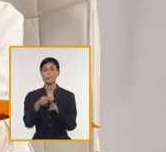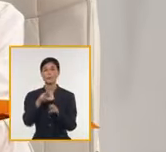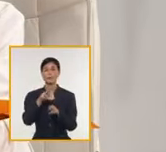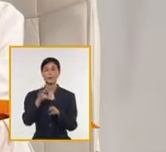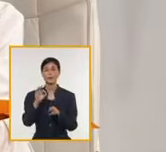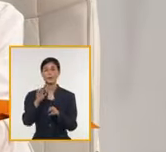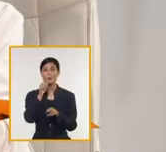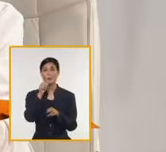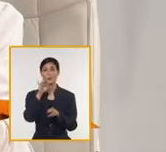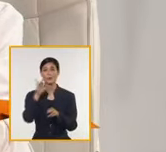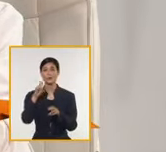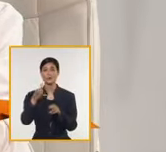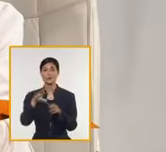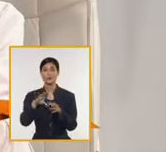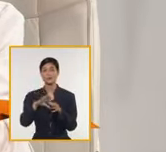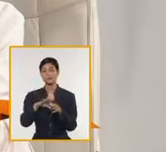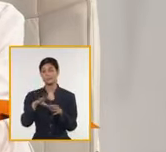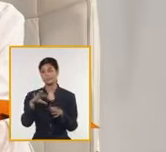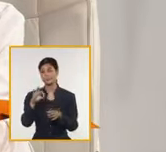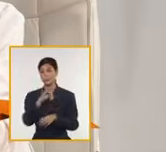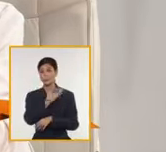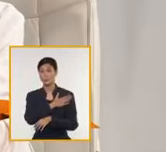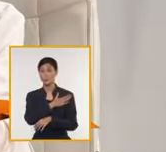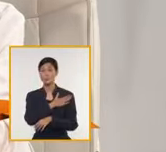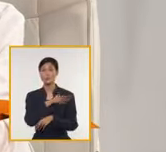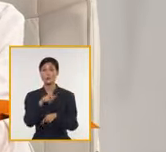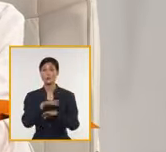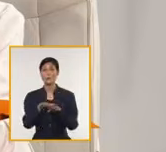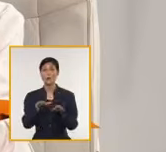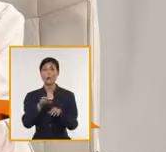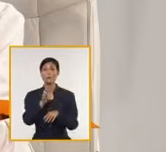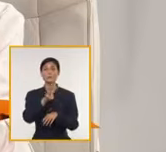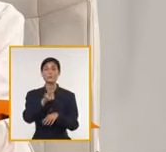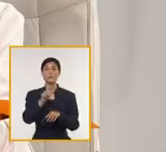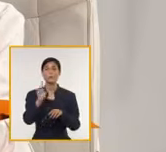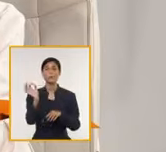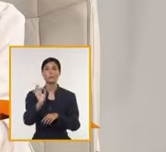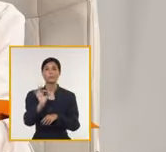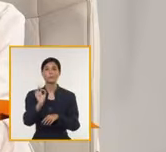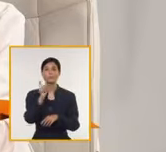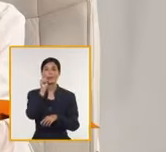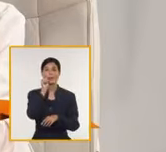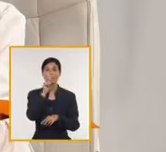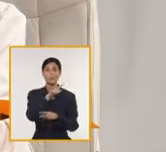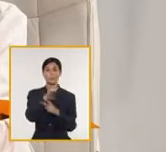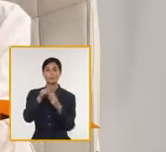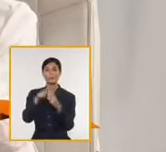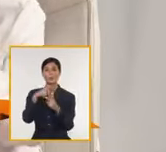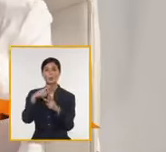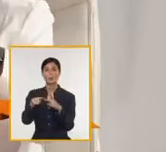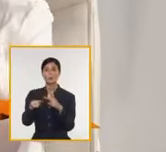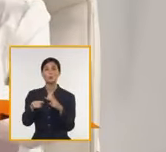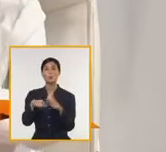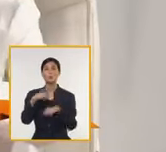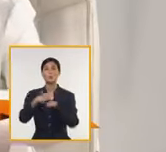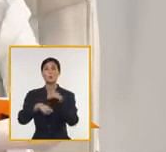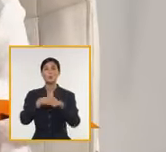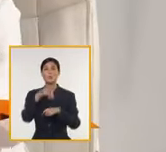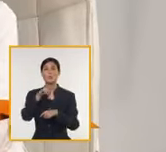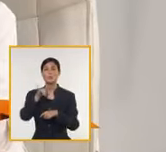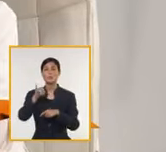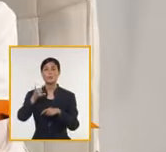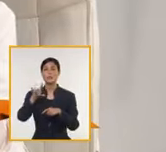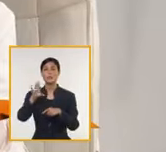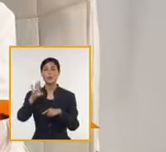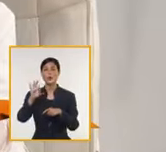ganador con 32%, Jorge Tuto Quiroga, expresidente, en un segundo puesto con un 26%. Lo que sucede aquí